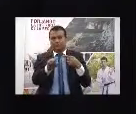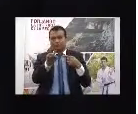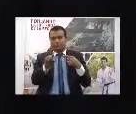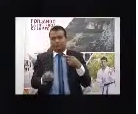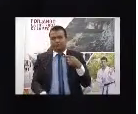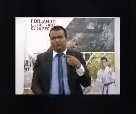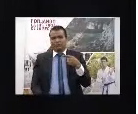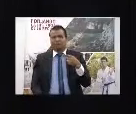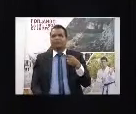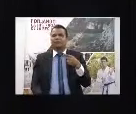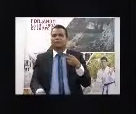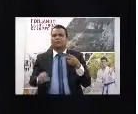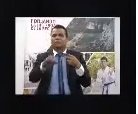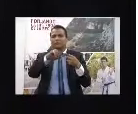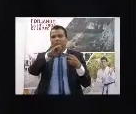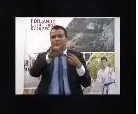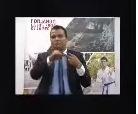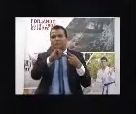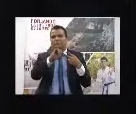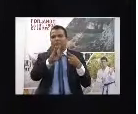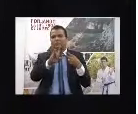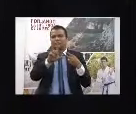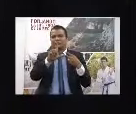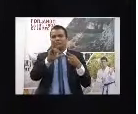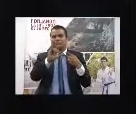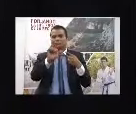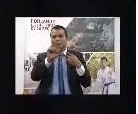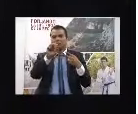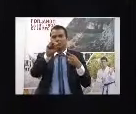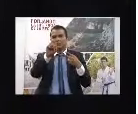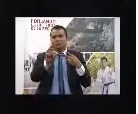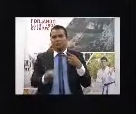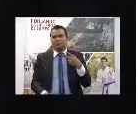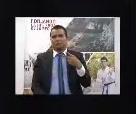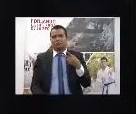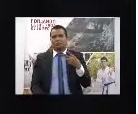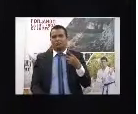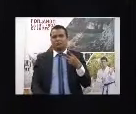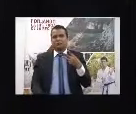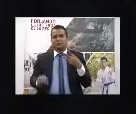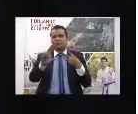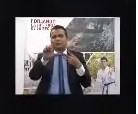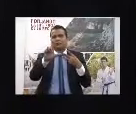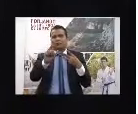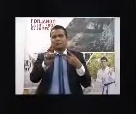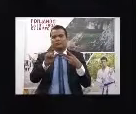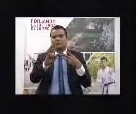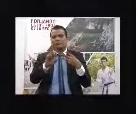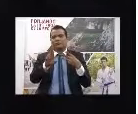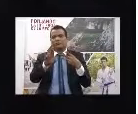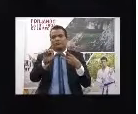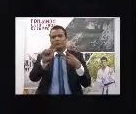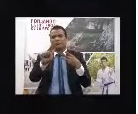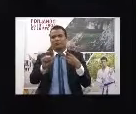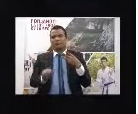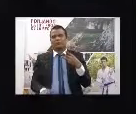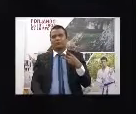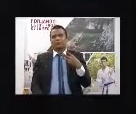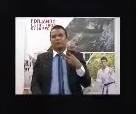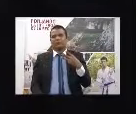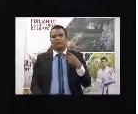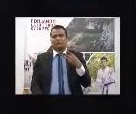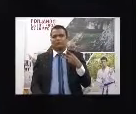Gómez, Julián Andrés Osorio Arcila, Laura Alexandra Parra